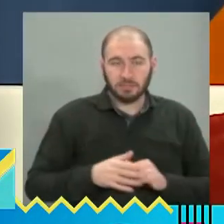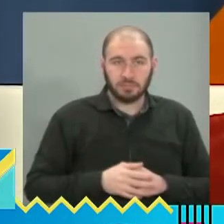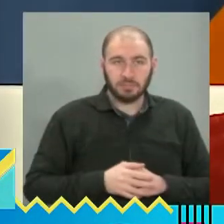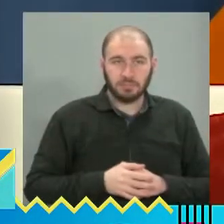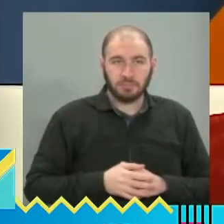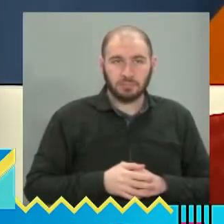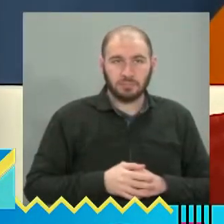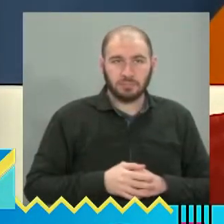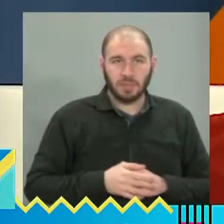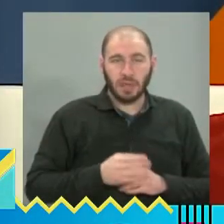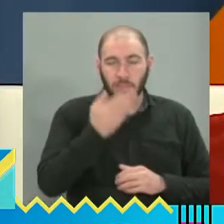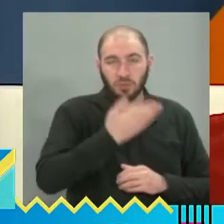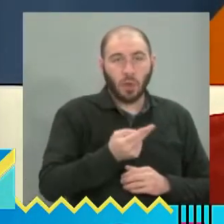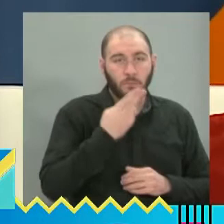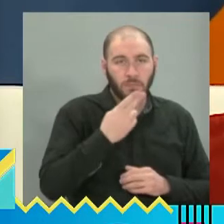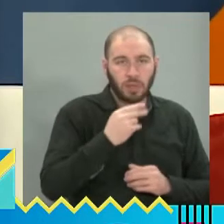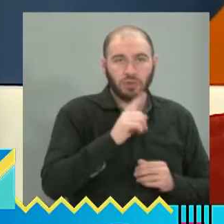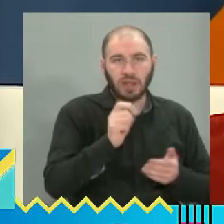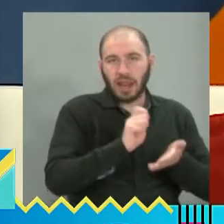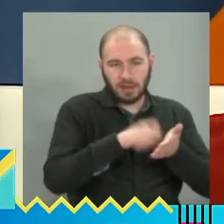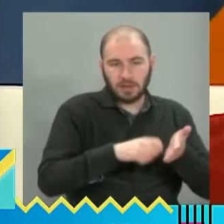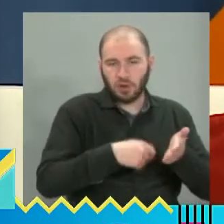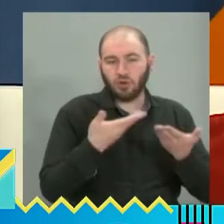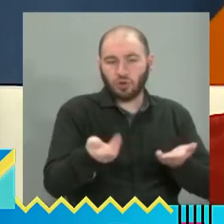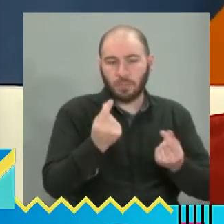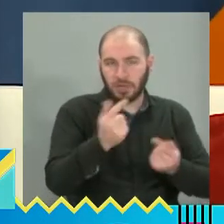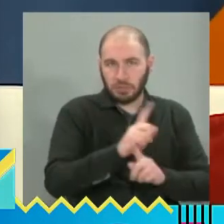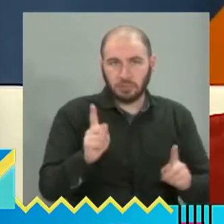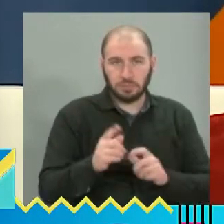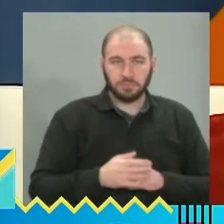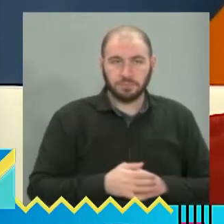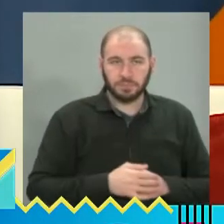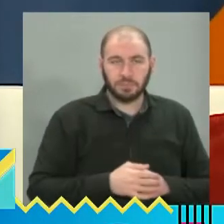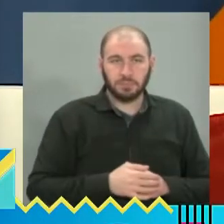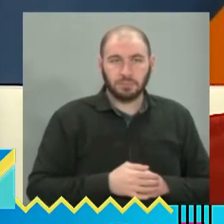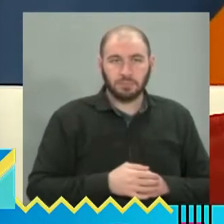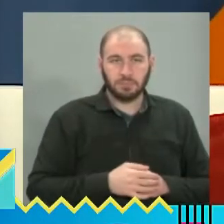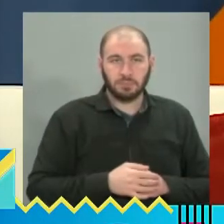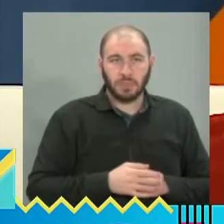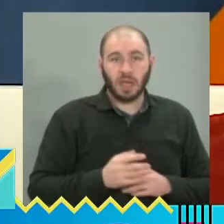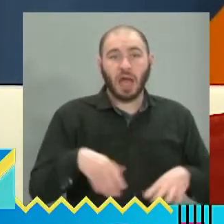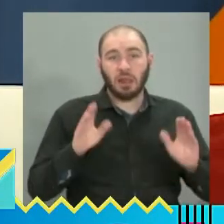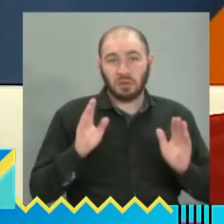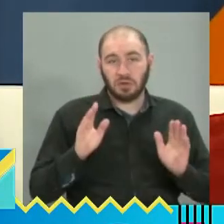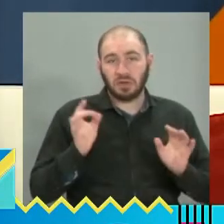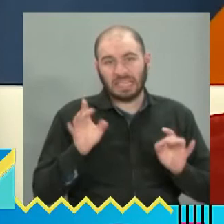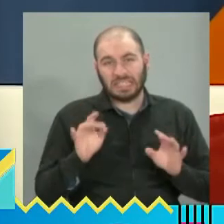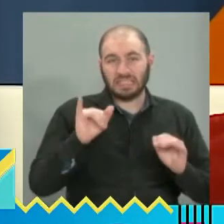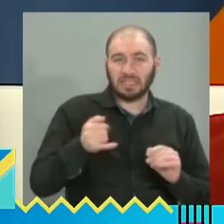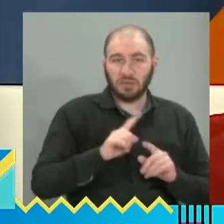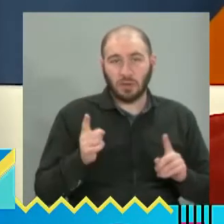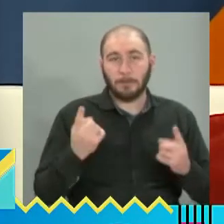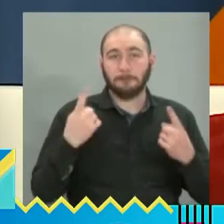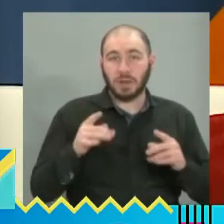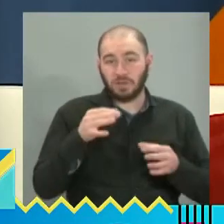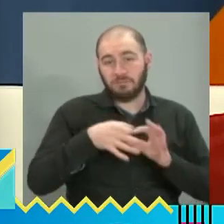que el fumador no necesita de una receta para comprar esos productos, lo cual puede ser o no cuestionado, analizado, pero